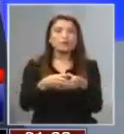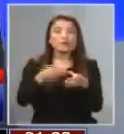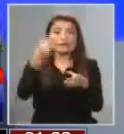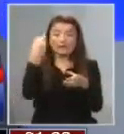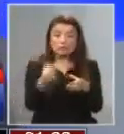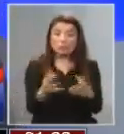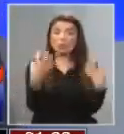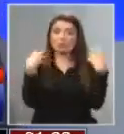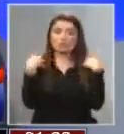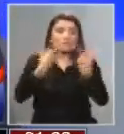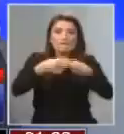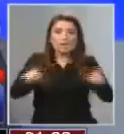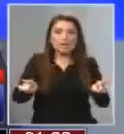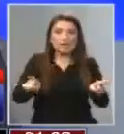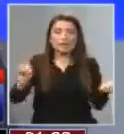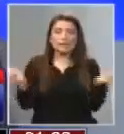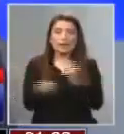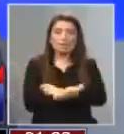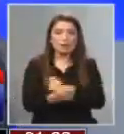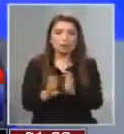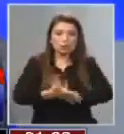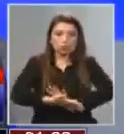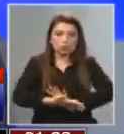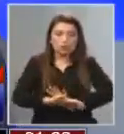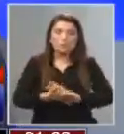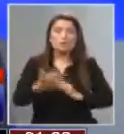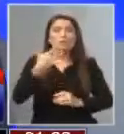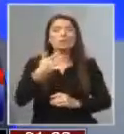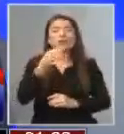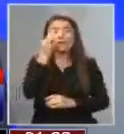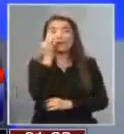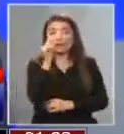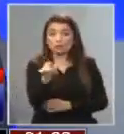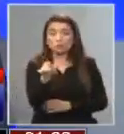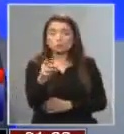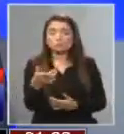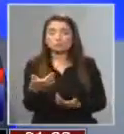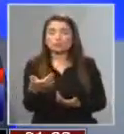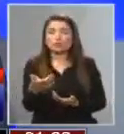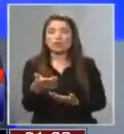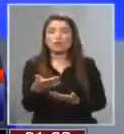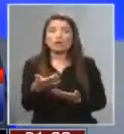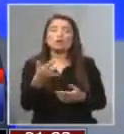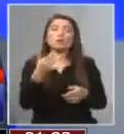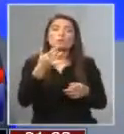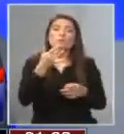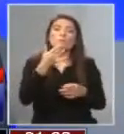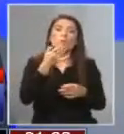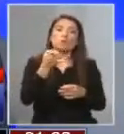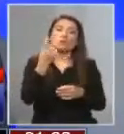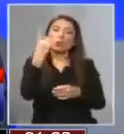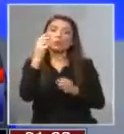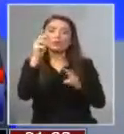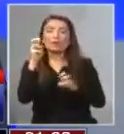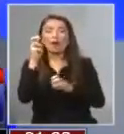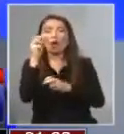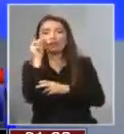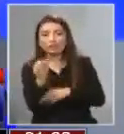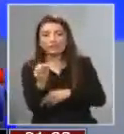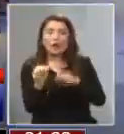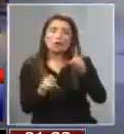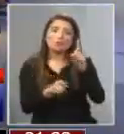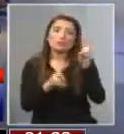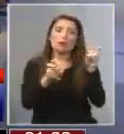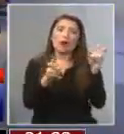distinta y lo cambia todo. Porque, fíjate tú, si... Porque una cosa es observar y otra concluir. Exacto. Y